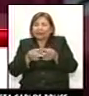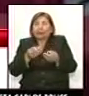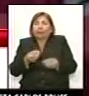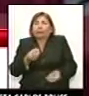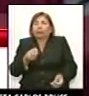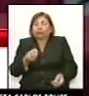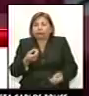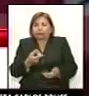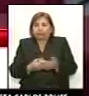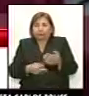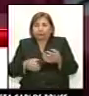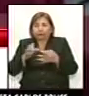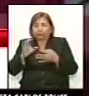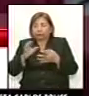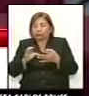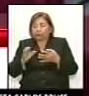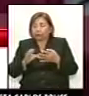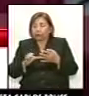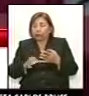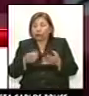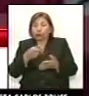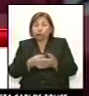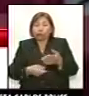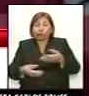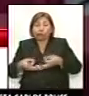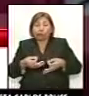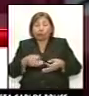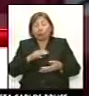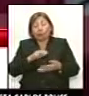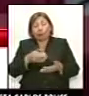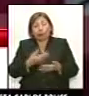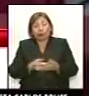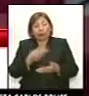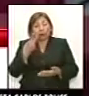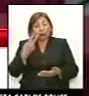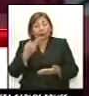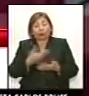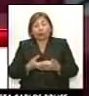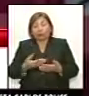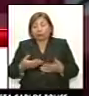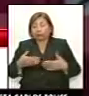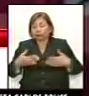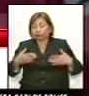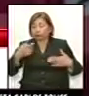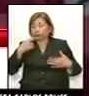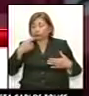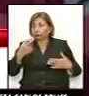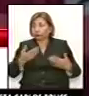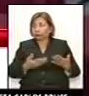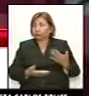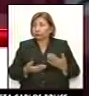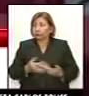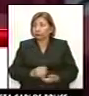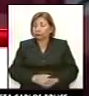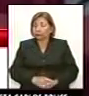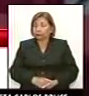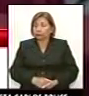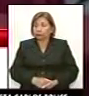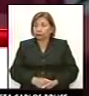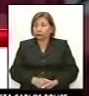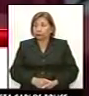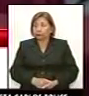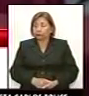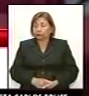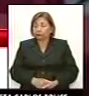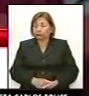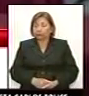esos criterios de diferenciación de costos. En todo caso, dos cosas podemos hacer ahí. Una, que el día de mañana en Consejo Directivo